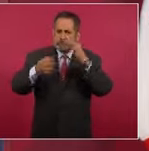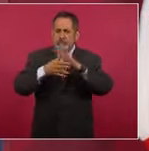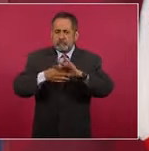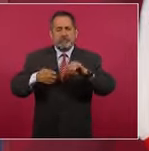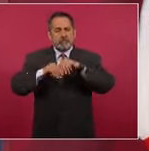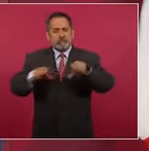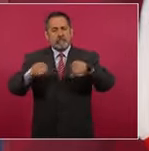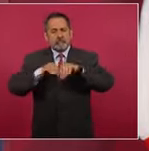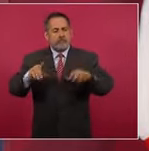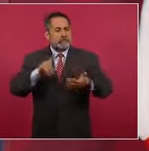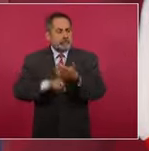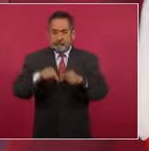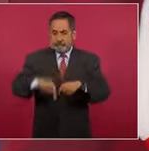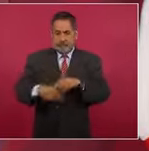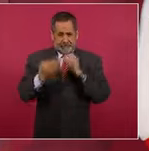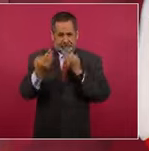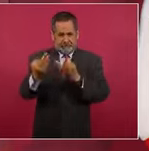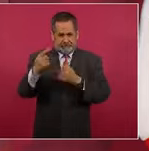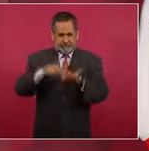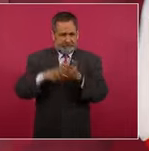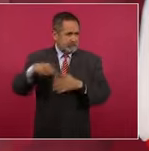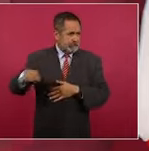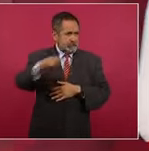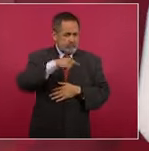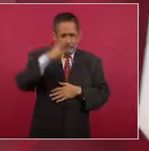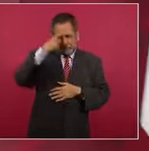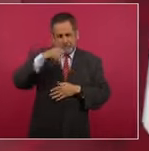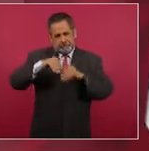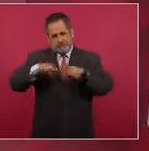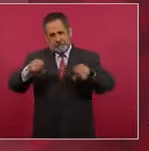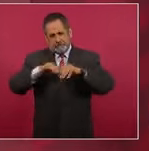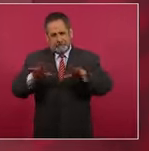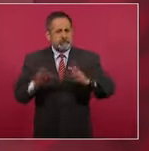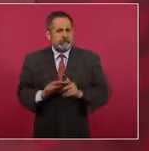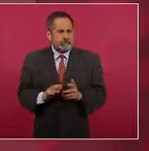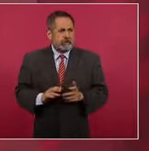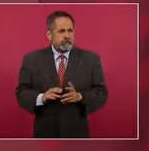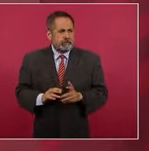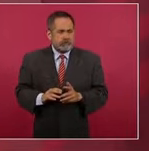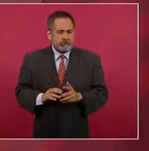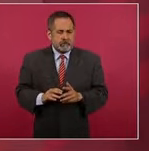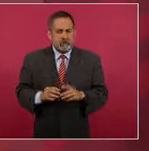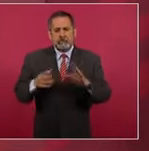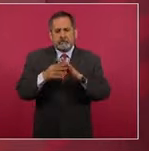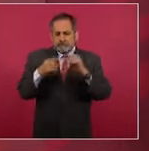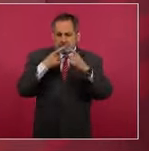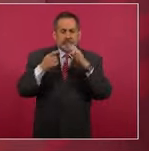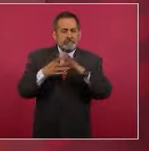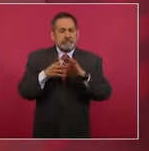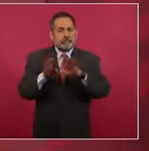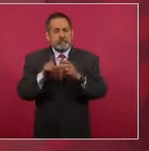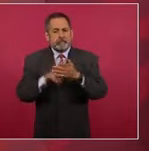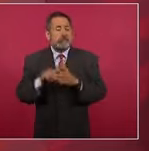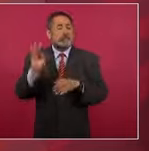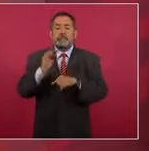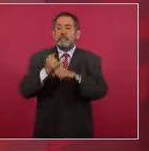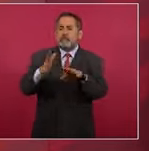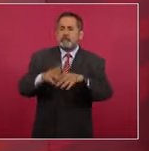aquí con ustedes, para que si lo que estamos informando no